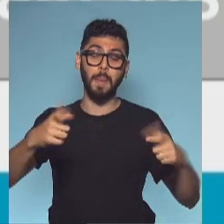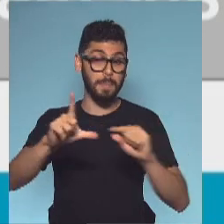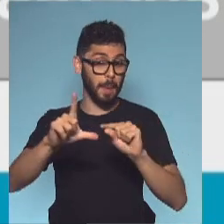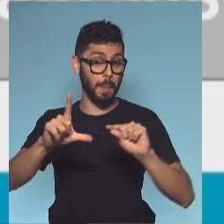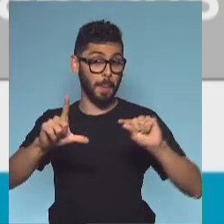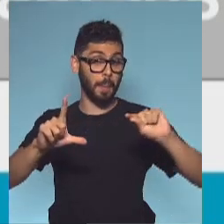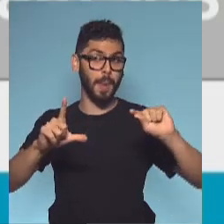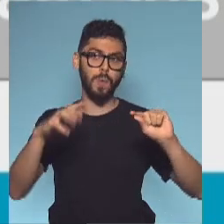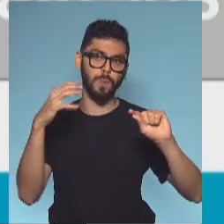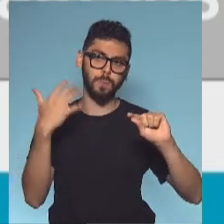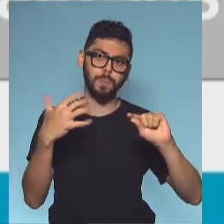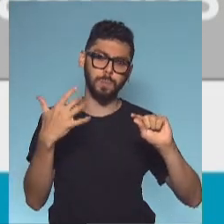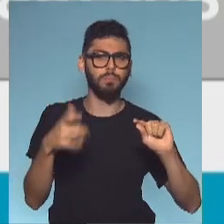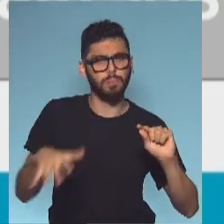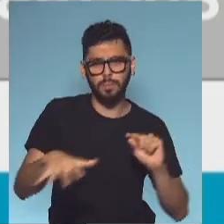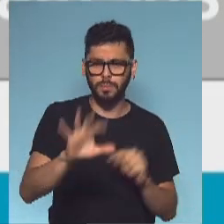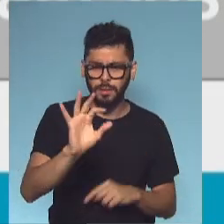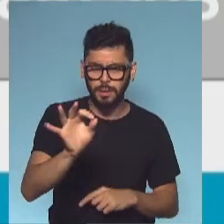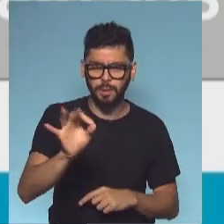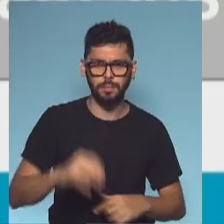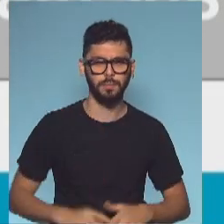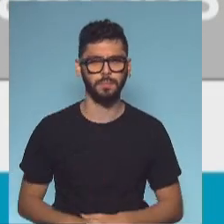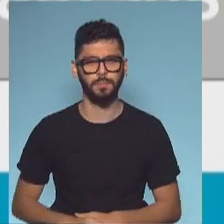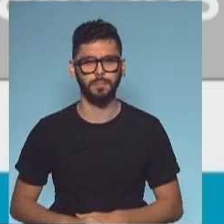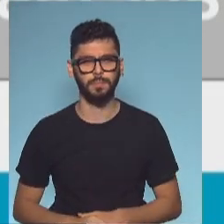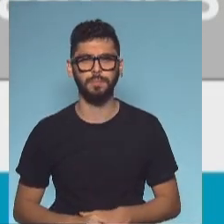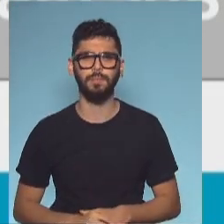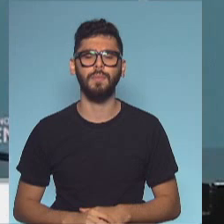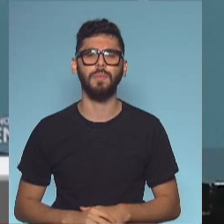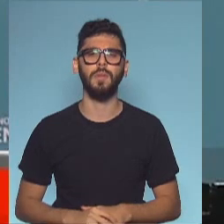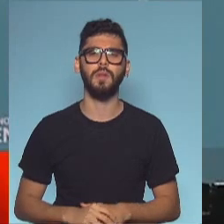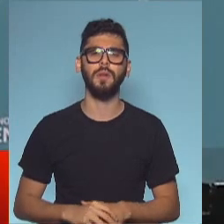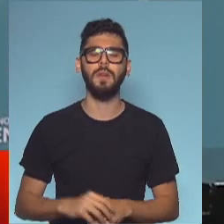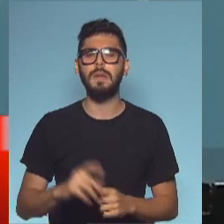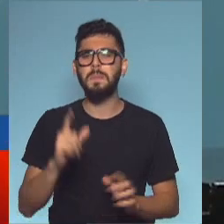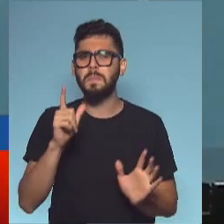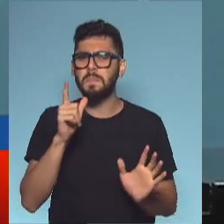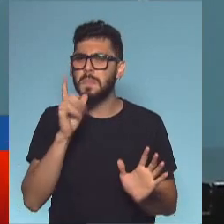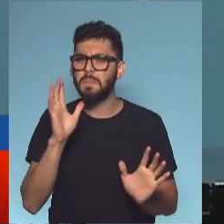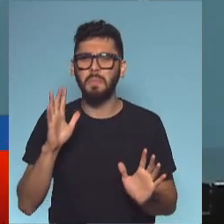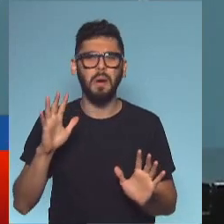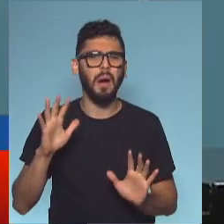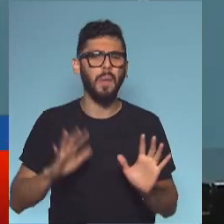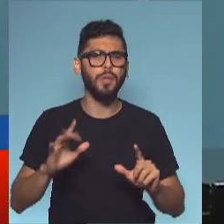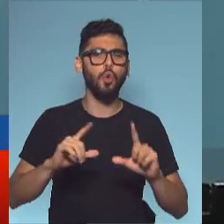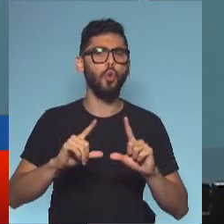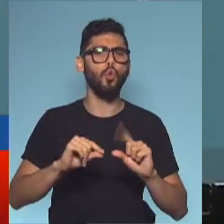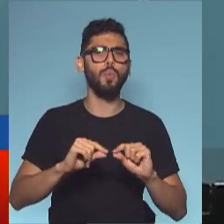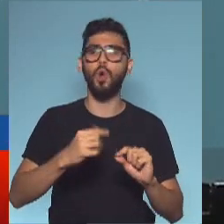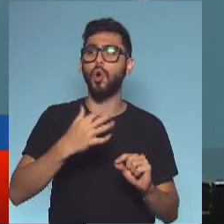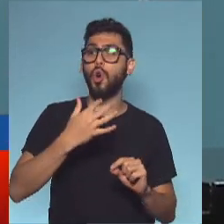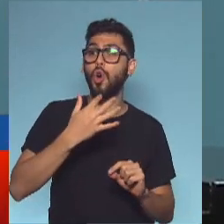es de público conocimiento. Parece que a veces hablar con las cifras reales